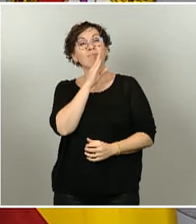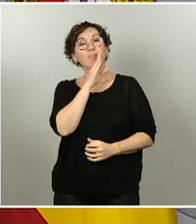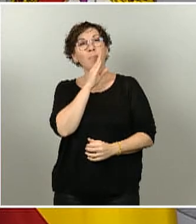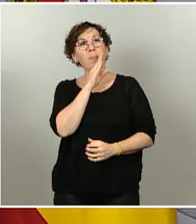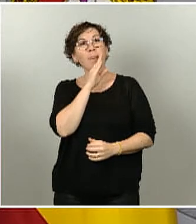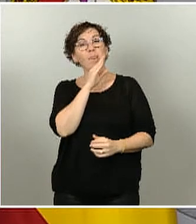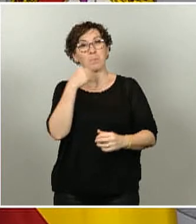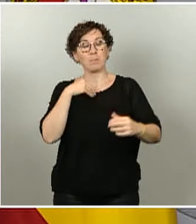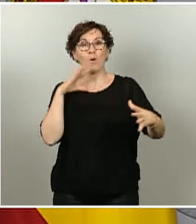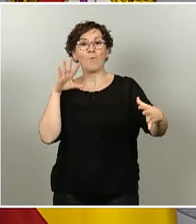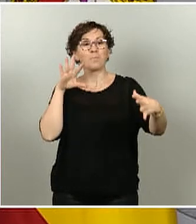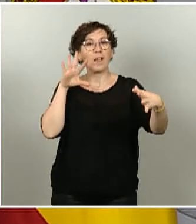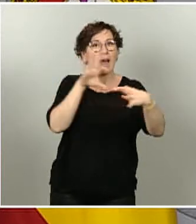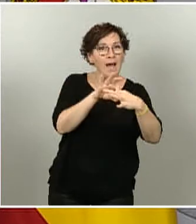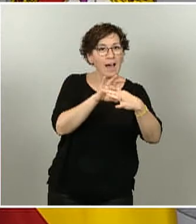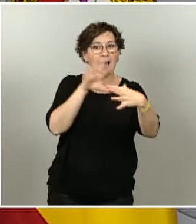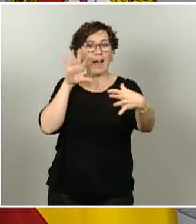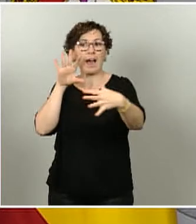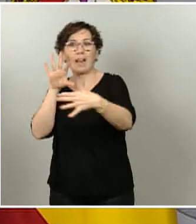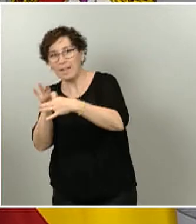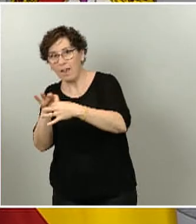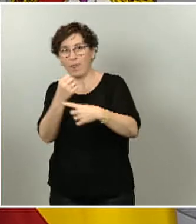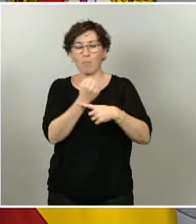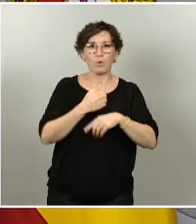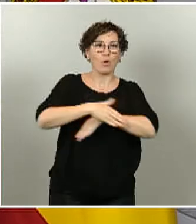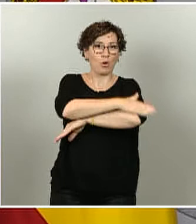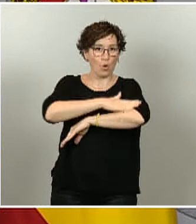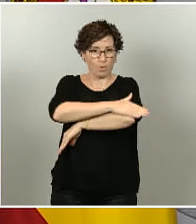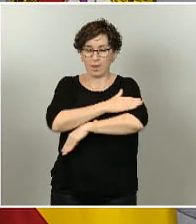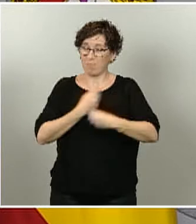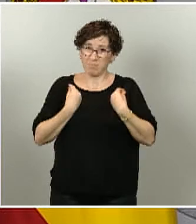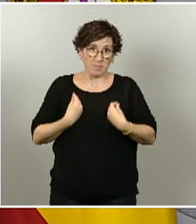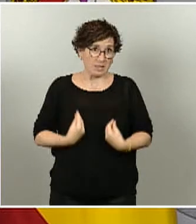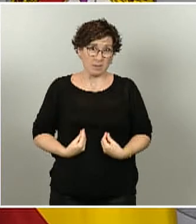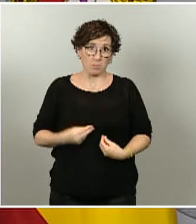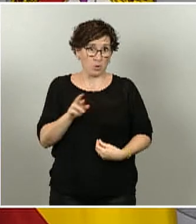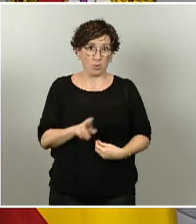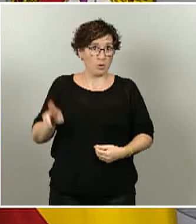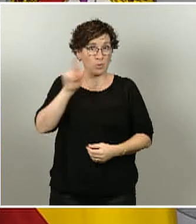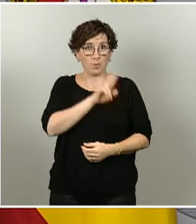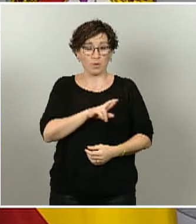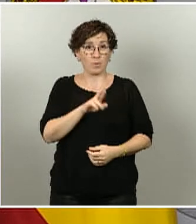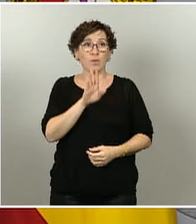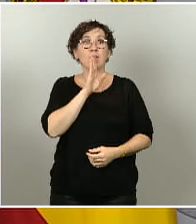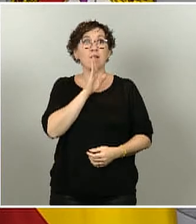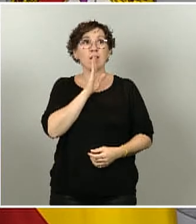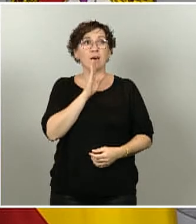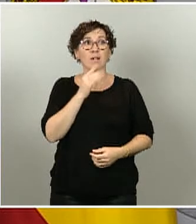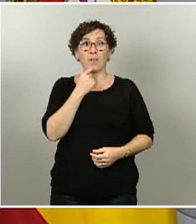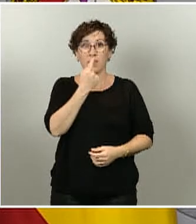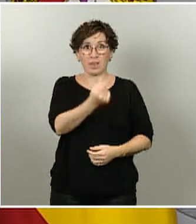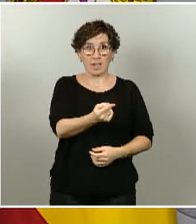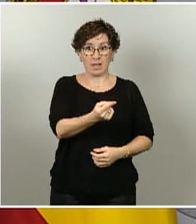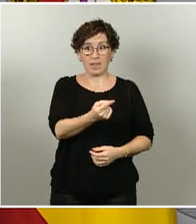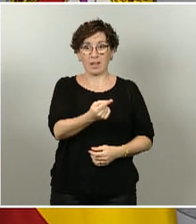las mayorías del Gobierno, vuelvo a trasladar lo mismo que dije cuando se procedió también a la presentación de solicitud del decreto de